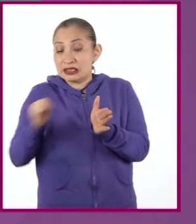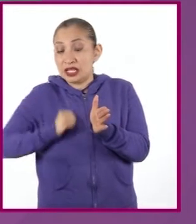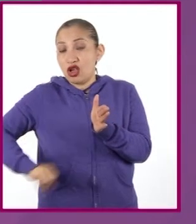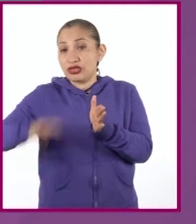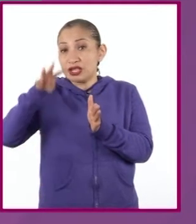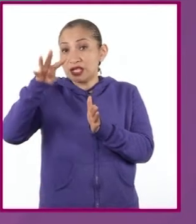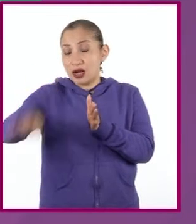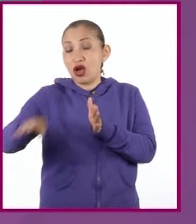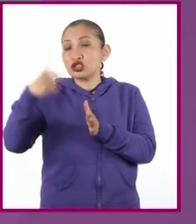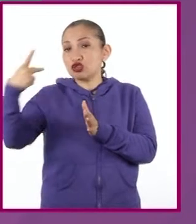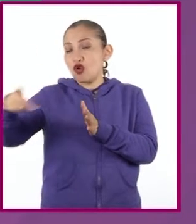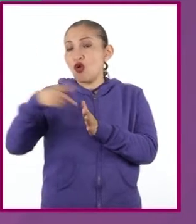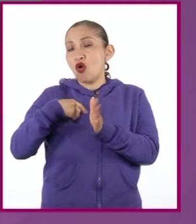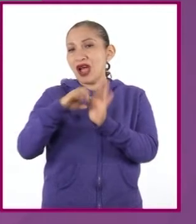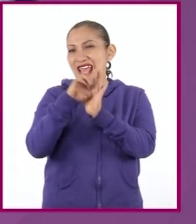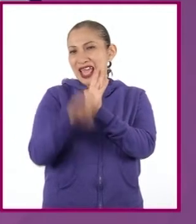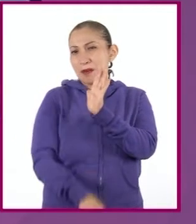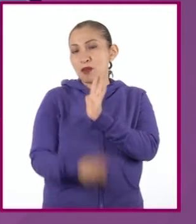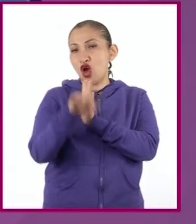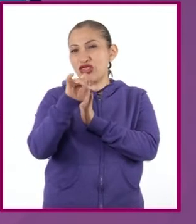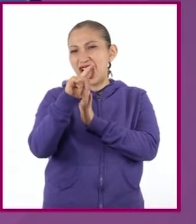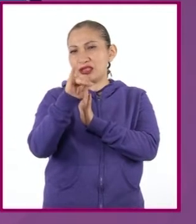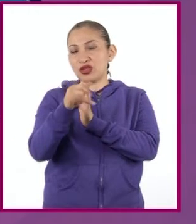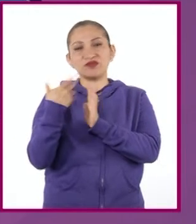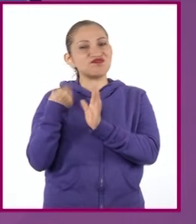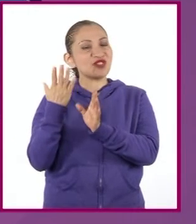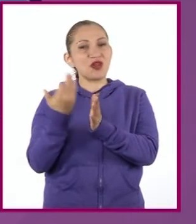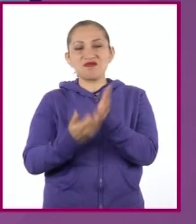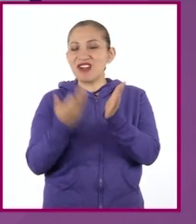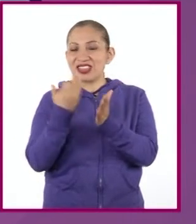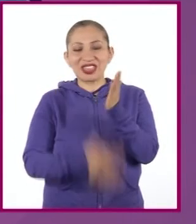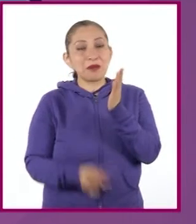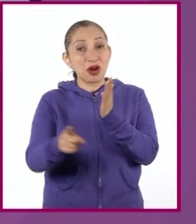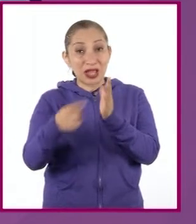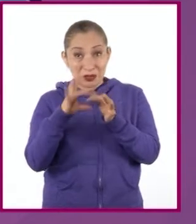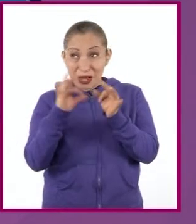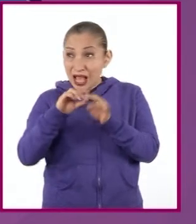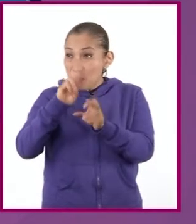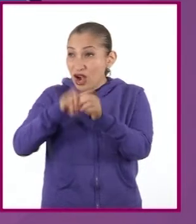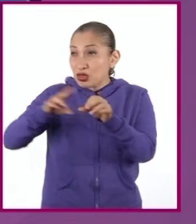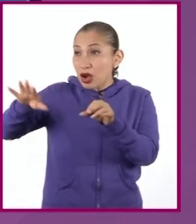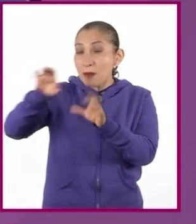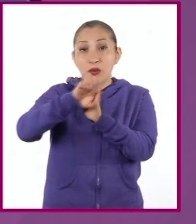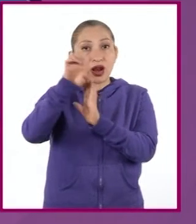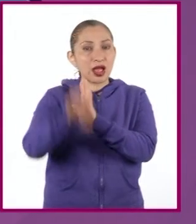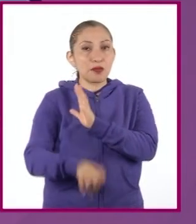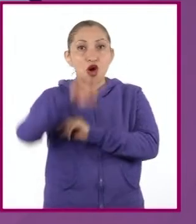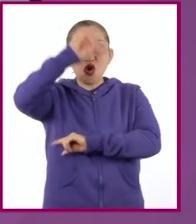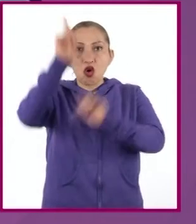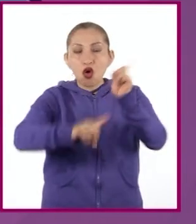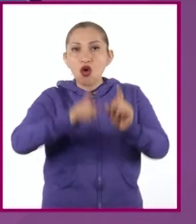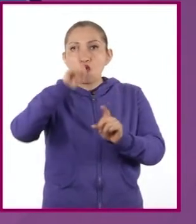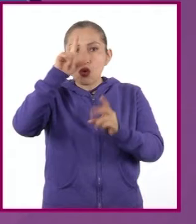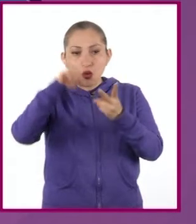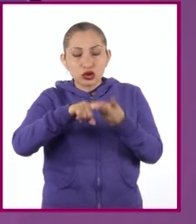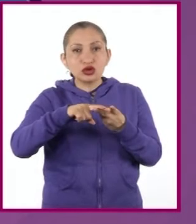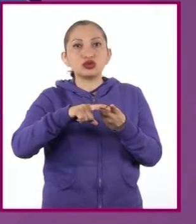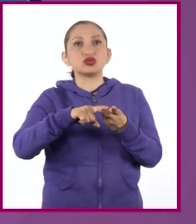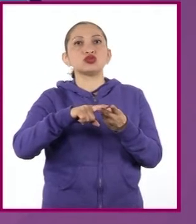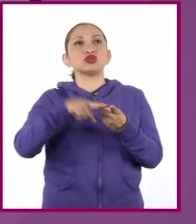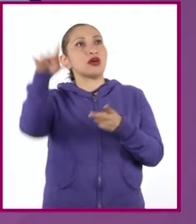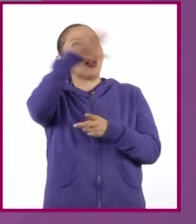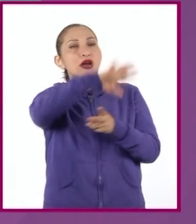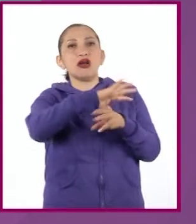el modelo de Dalton fue insuficiente, pues no permitía explicar fenómenos de la naturaleza como las descargas eléctricas o rayos